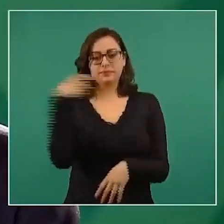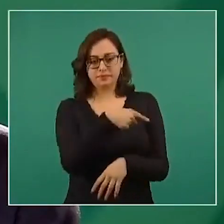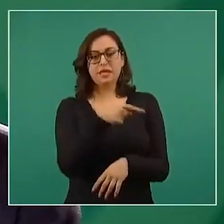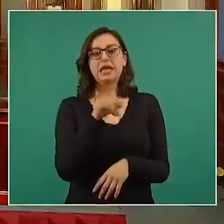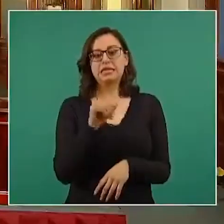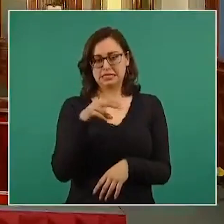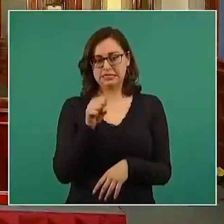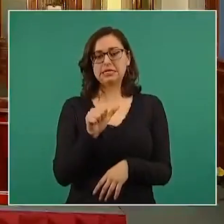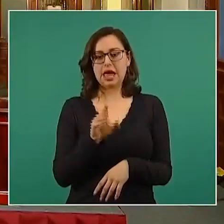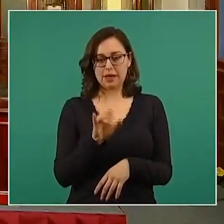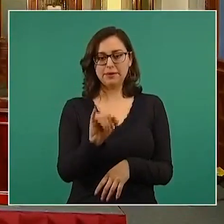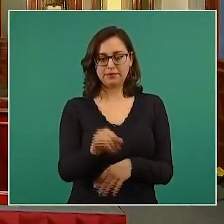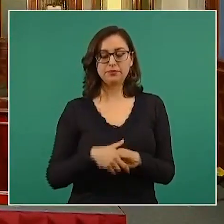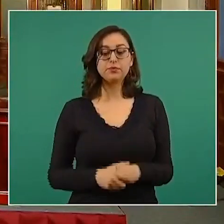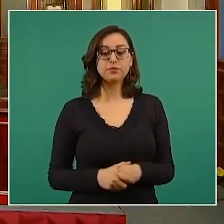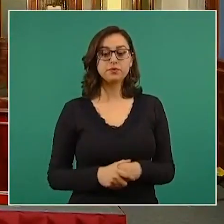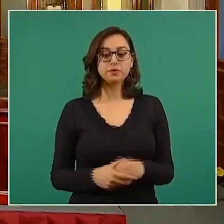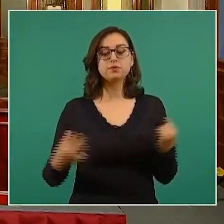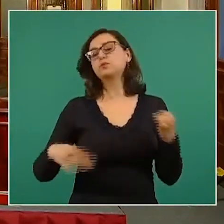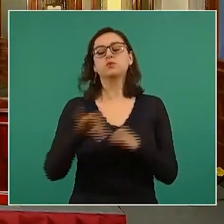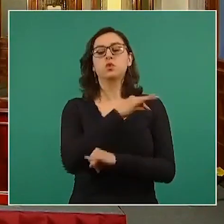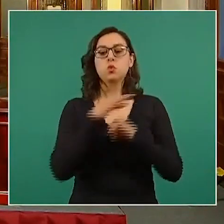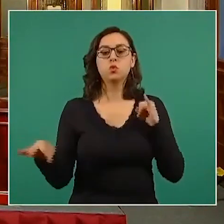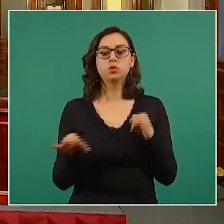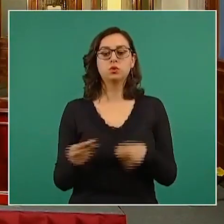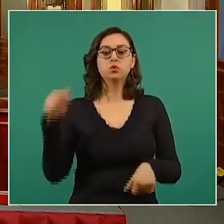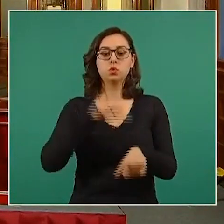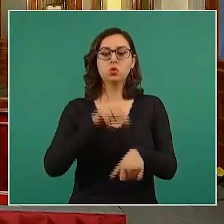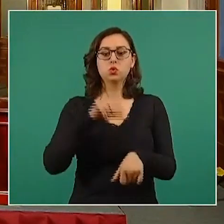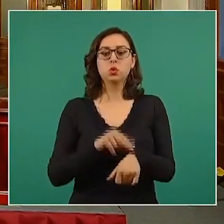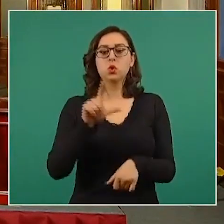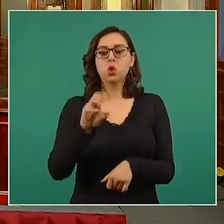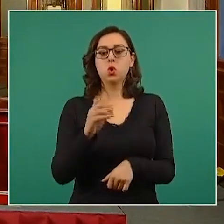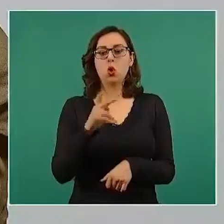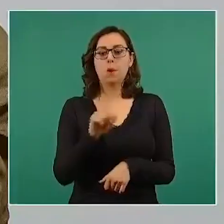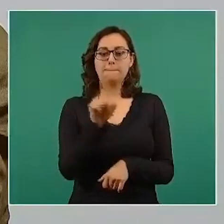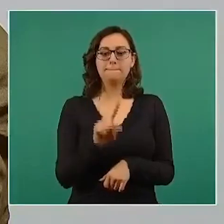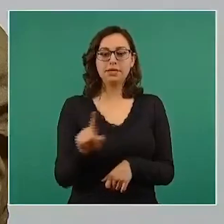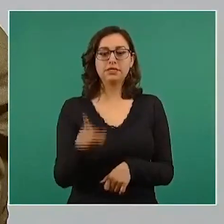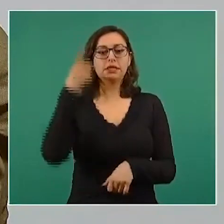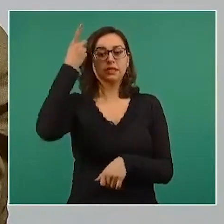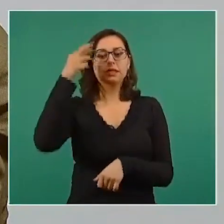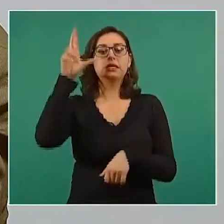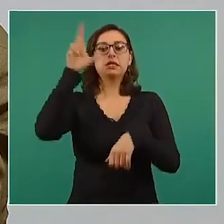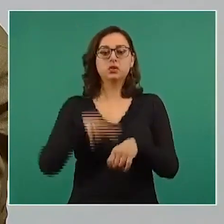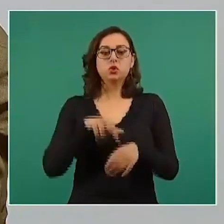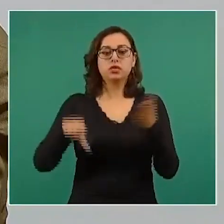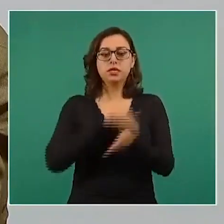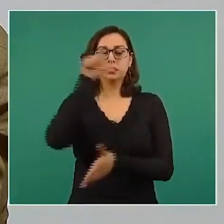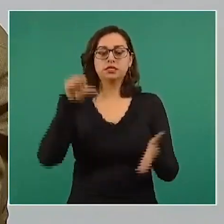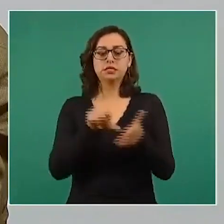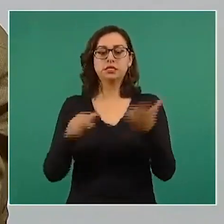INSABI. Y finalmente terminaremos con el doctor Ruy López Ridaura, director general del Centro